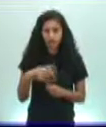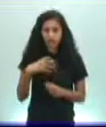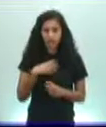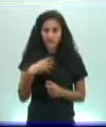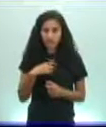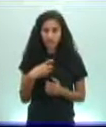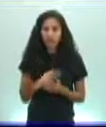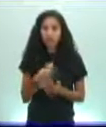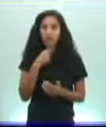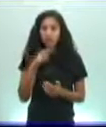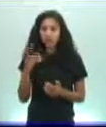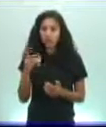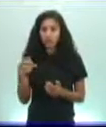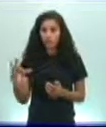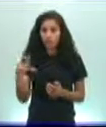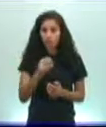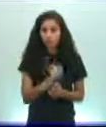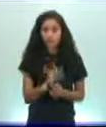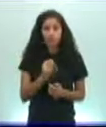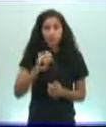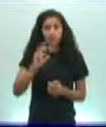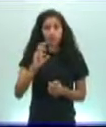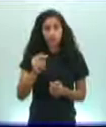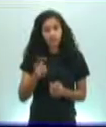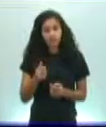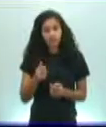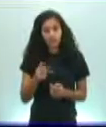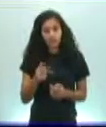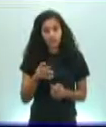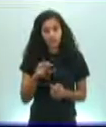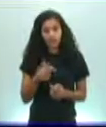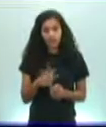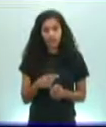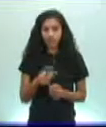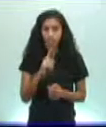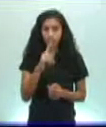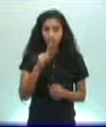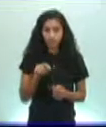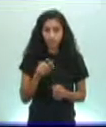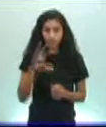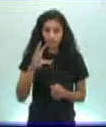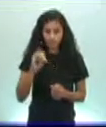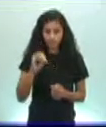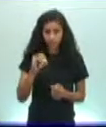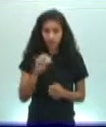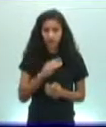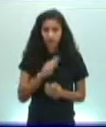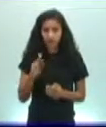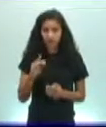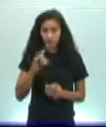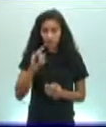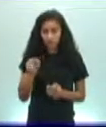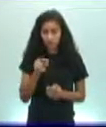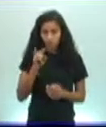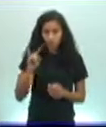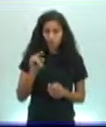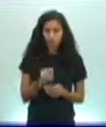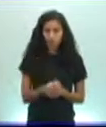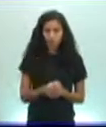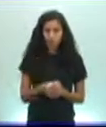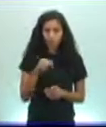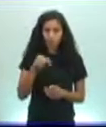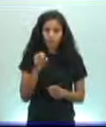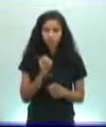cifra decimal del número. Aquí aparecen desde el 1,0 hasta el 9,9. Esta